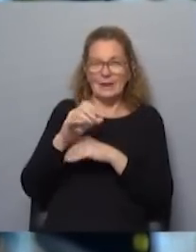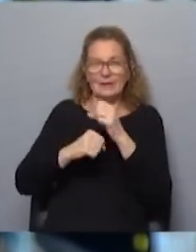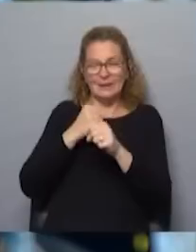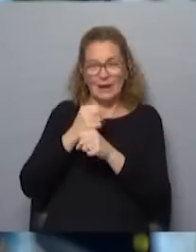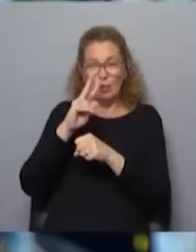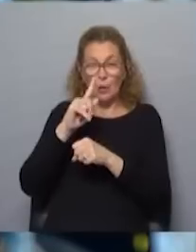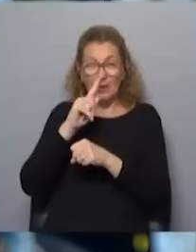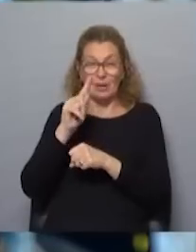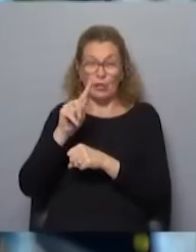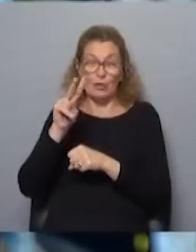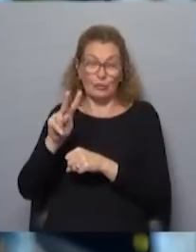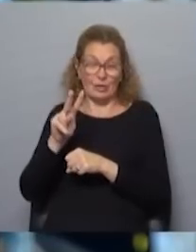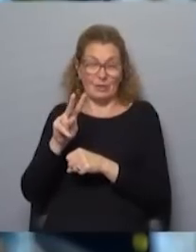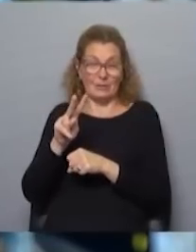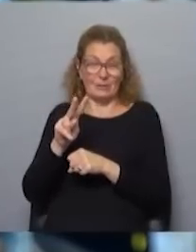2012